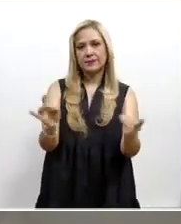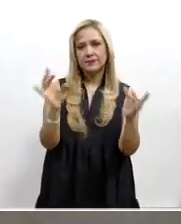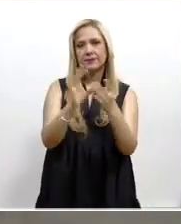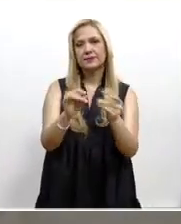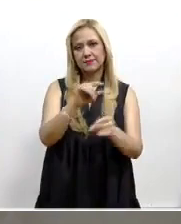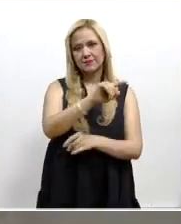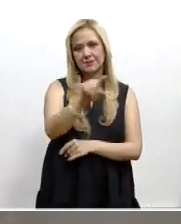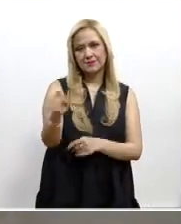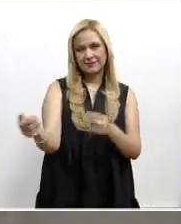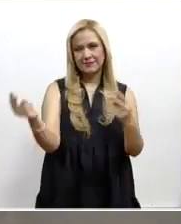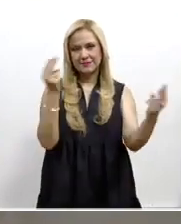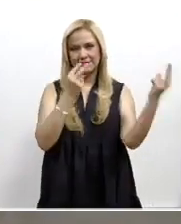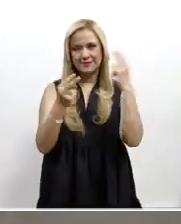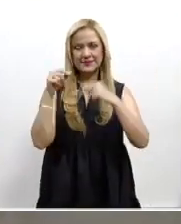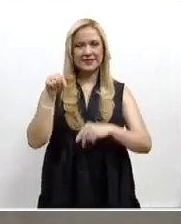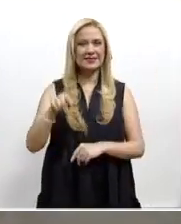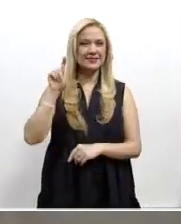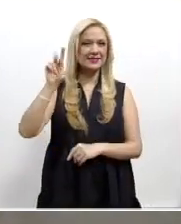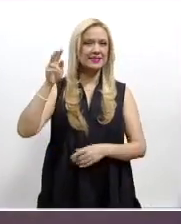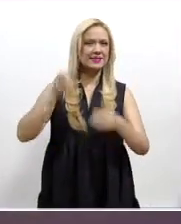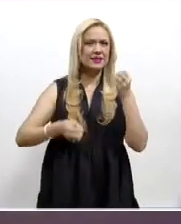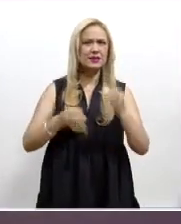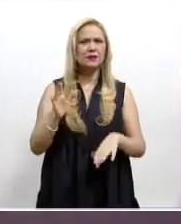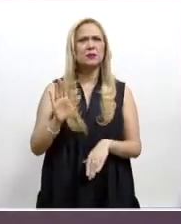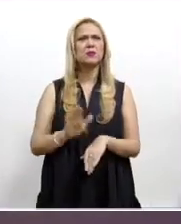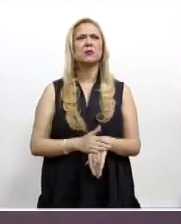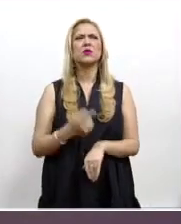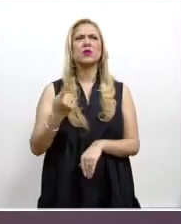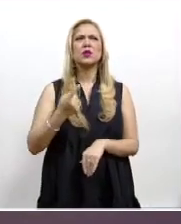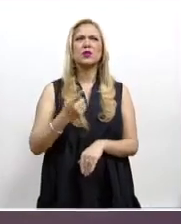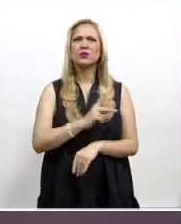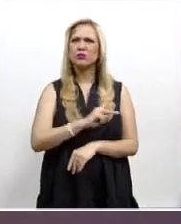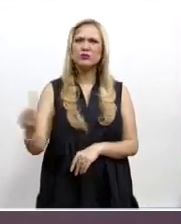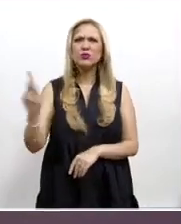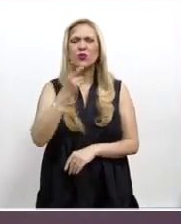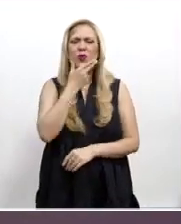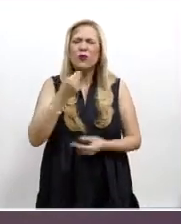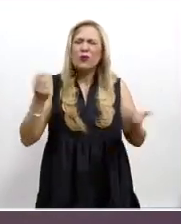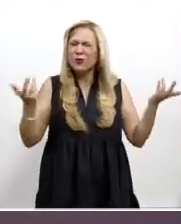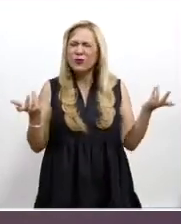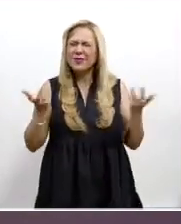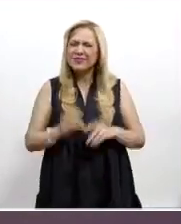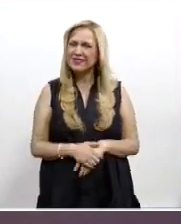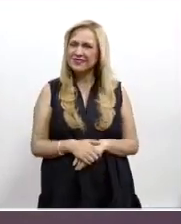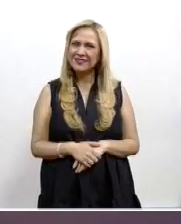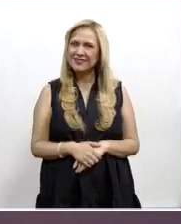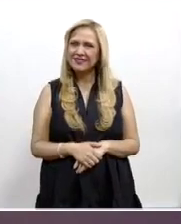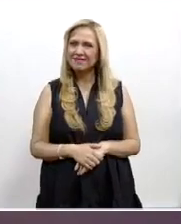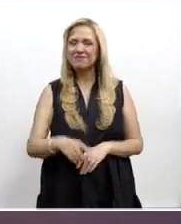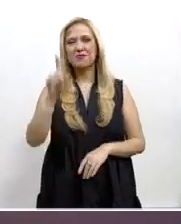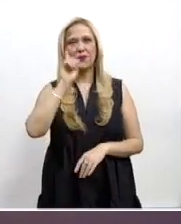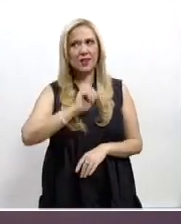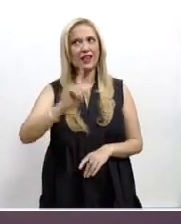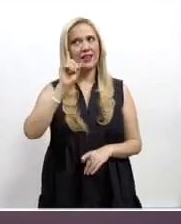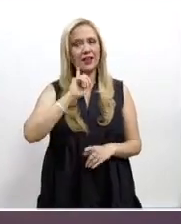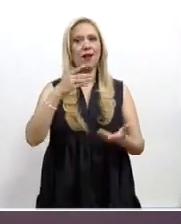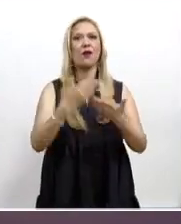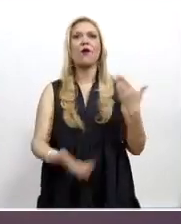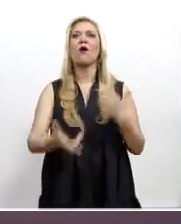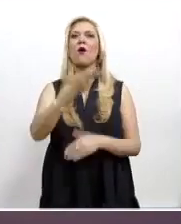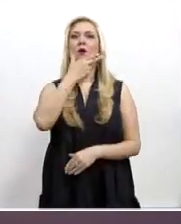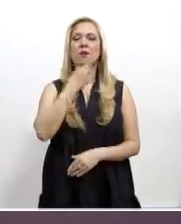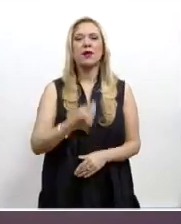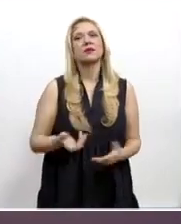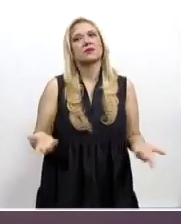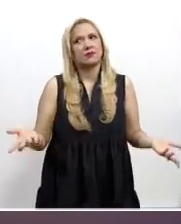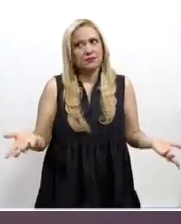cuenta nuestros amigos de Justicia TV, porque es que en esta ocasión solamente nos acompañan 3 invitados, 3 varones. Pues porque en este espacio